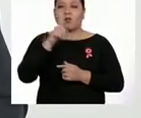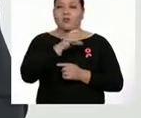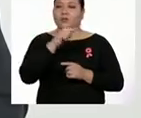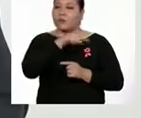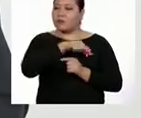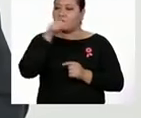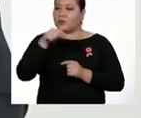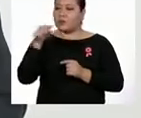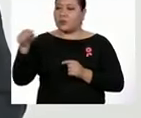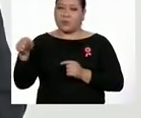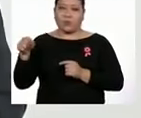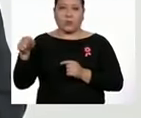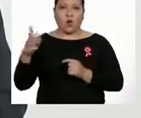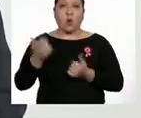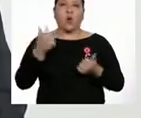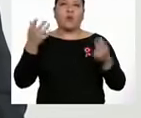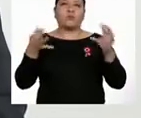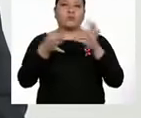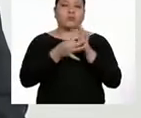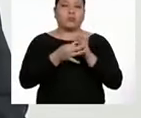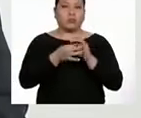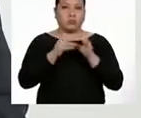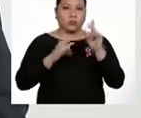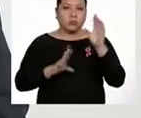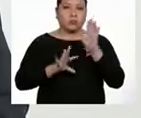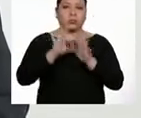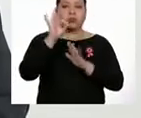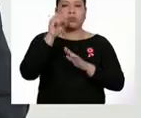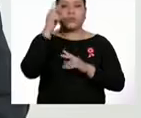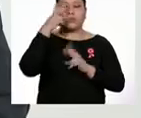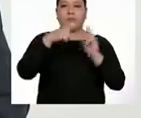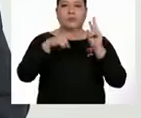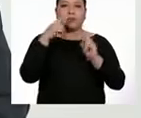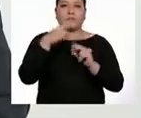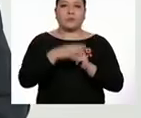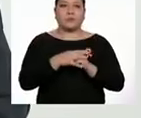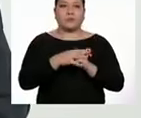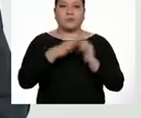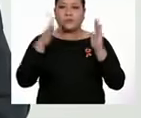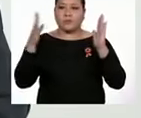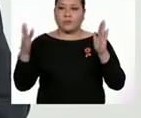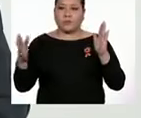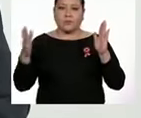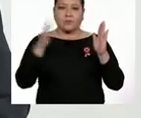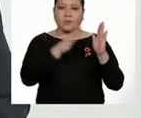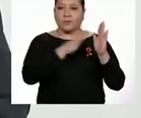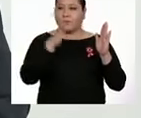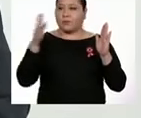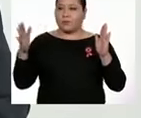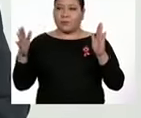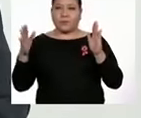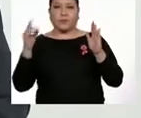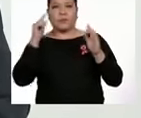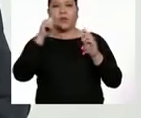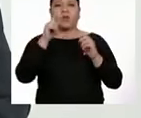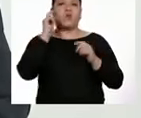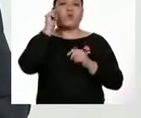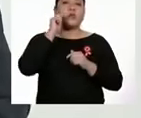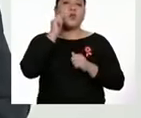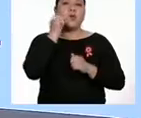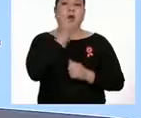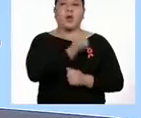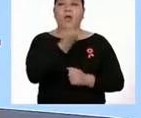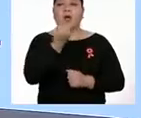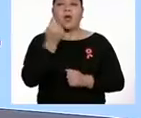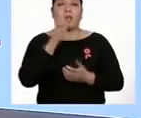3 meses. Para lograr eso, primero debemos determinar el intervalo de la medición arterial de tu tía por